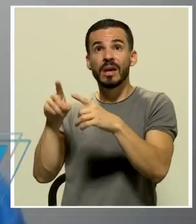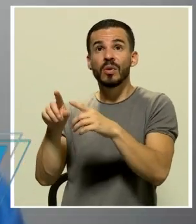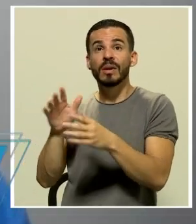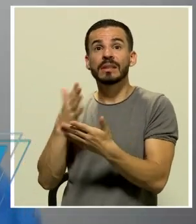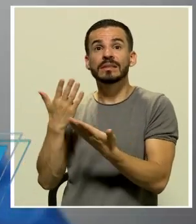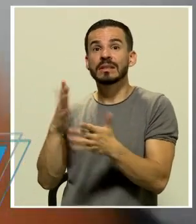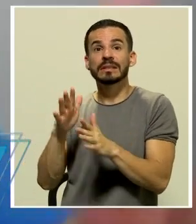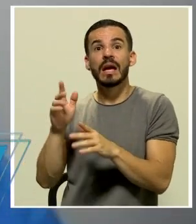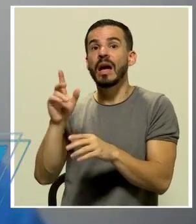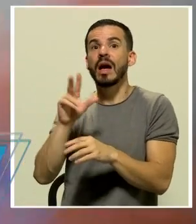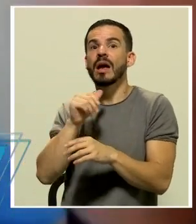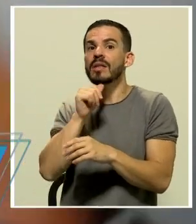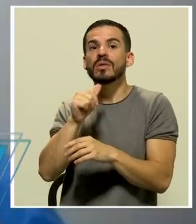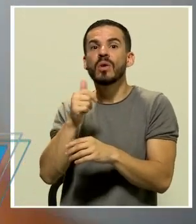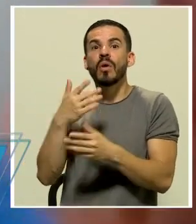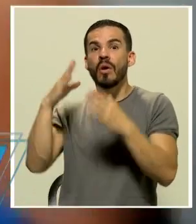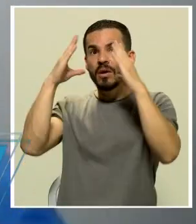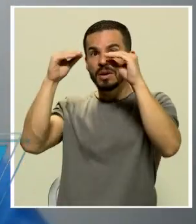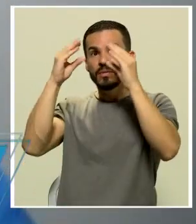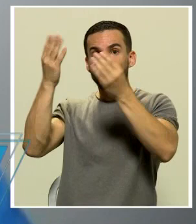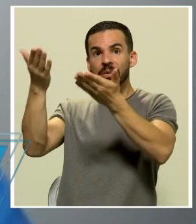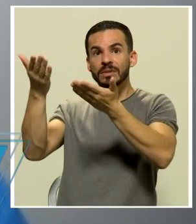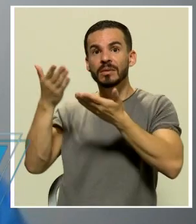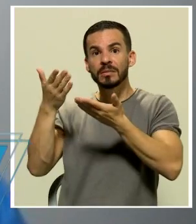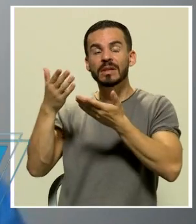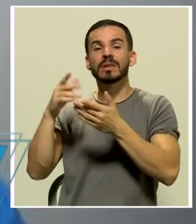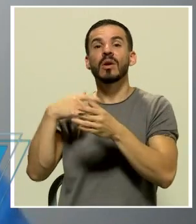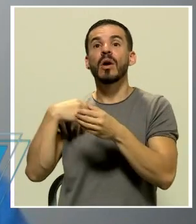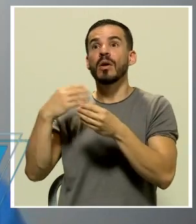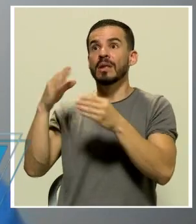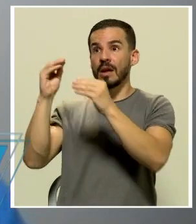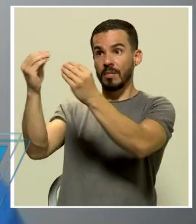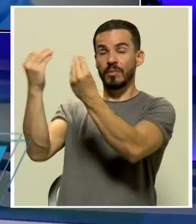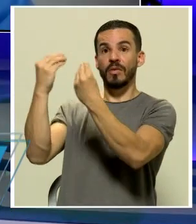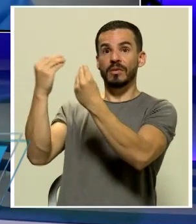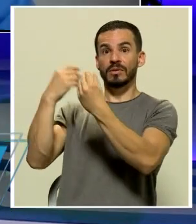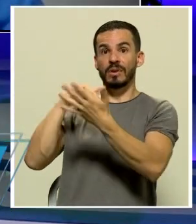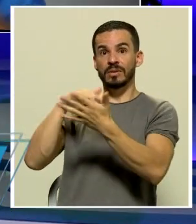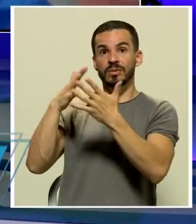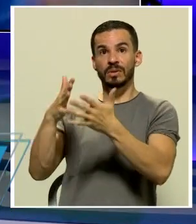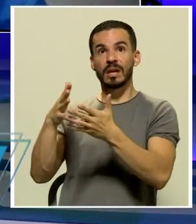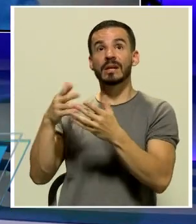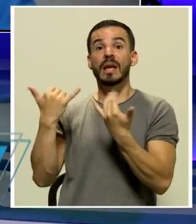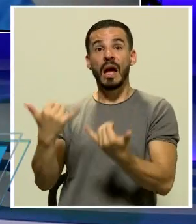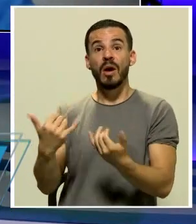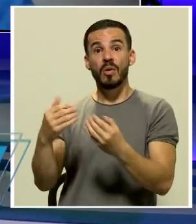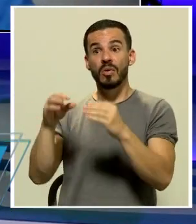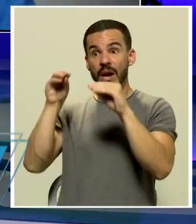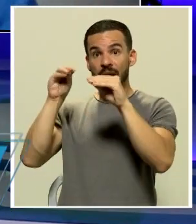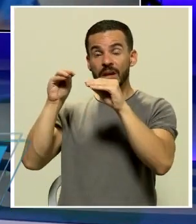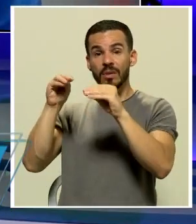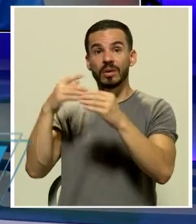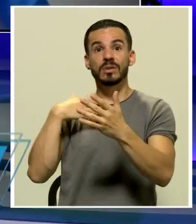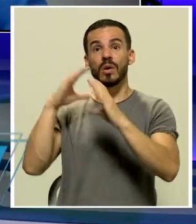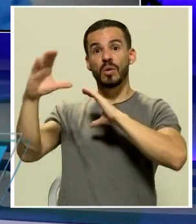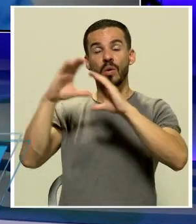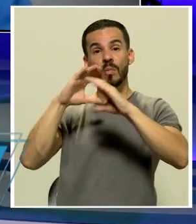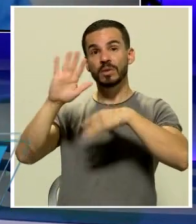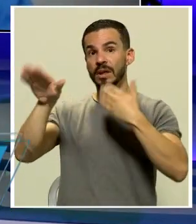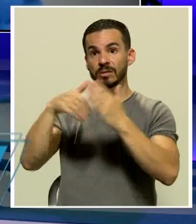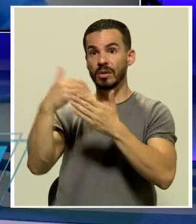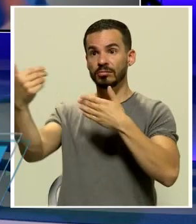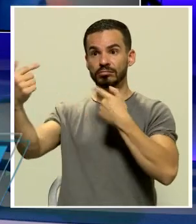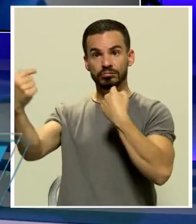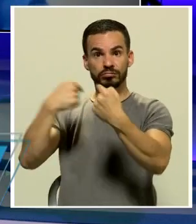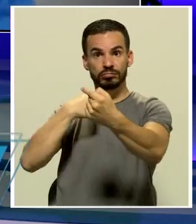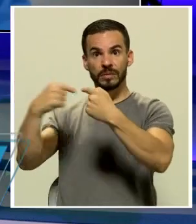no es información viniendo del maestro o el profesor al estudiante. La educación es una comunicación en todas direcciones,